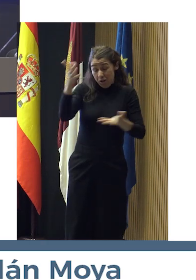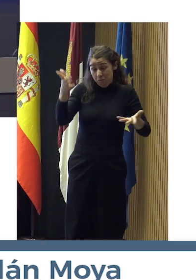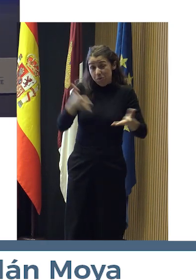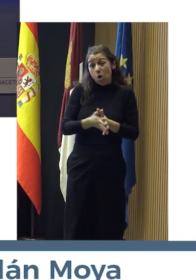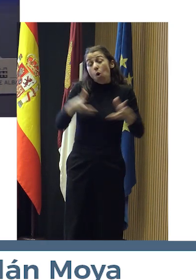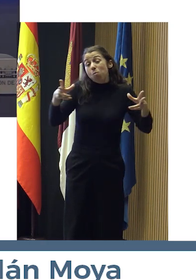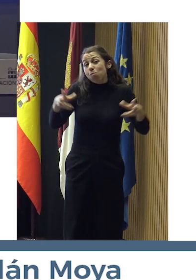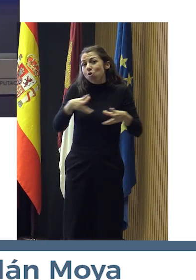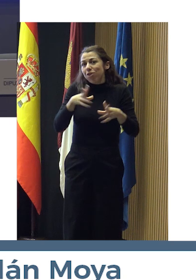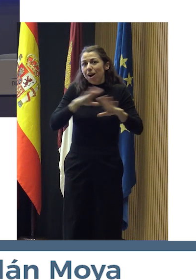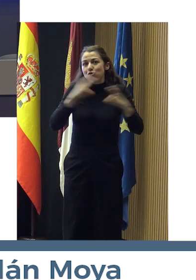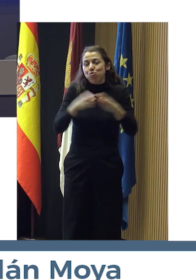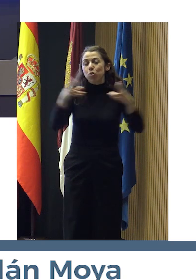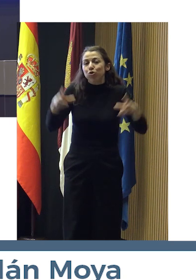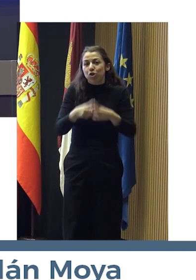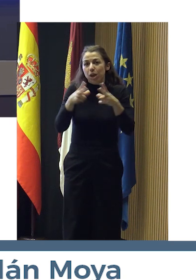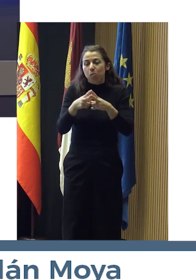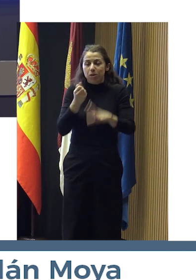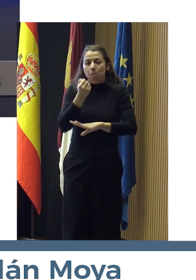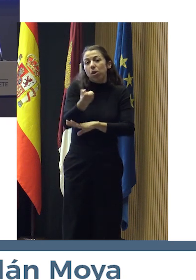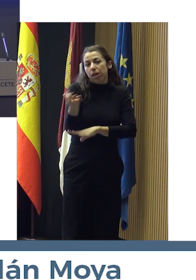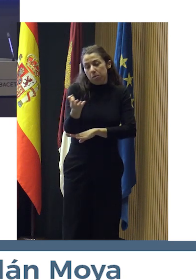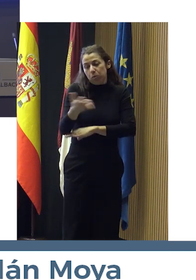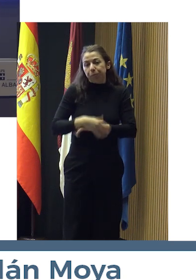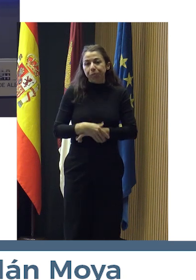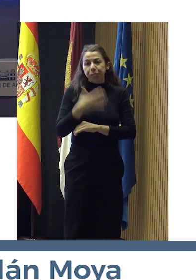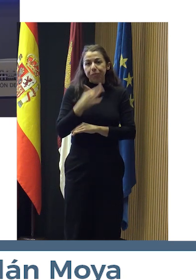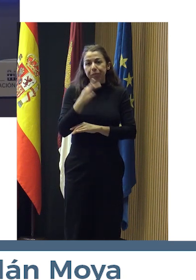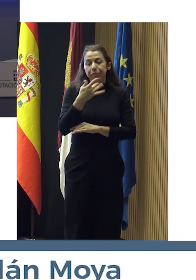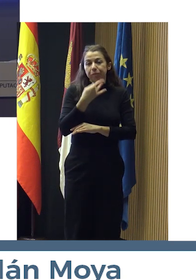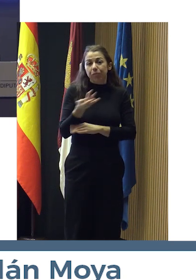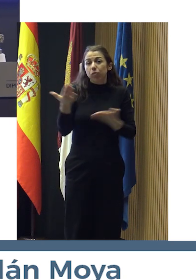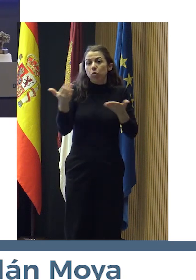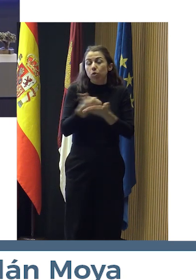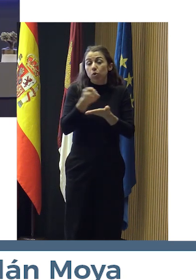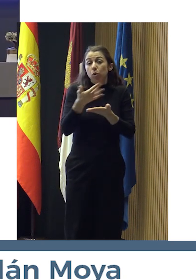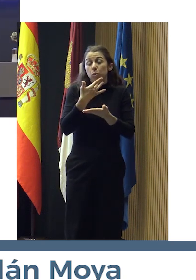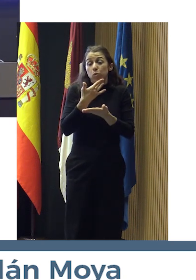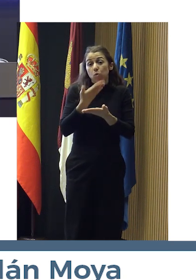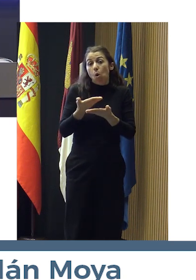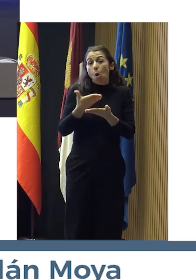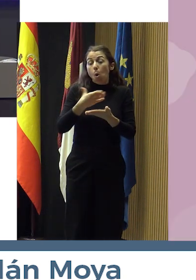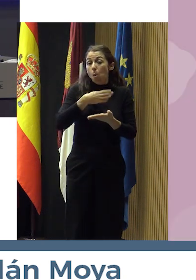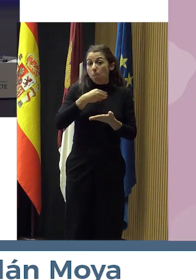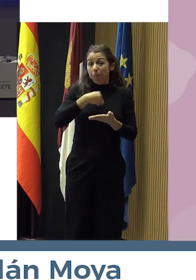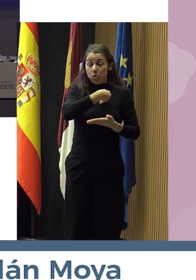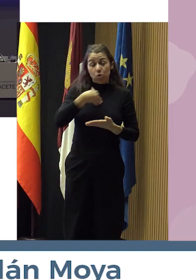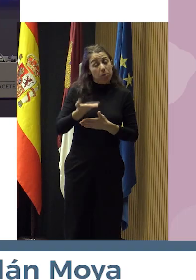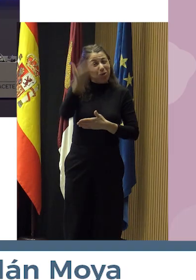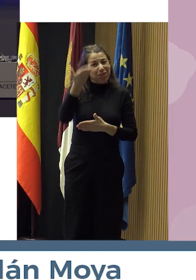todo eso pues lo podemos contribuir, ¿no? Y como digo, pues todos podemos tener un papel muy importante en